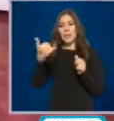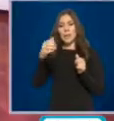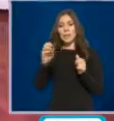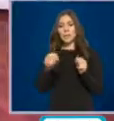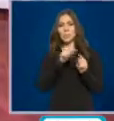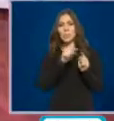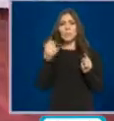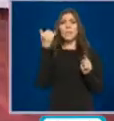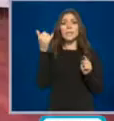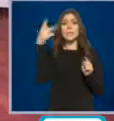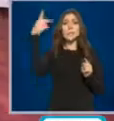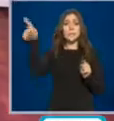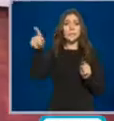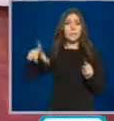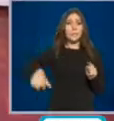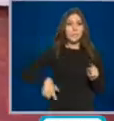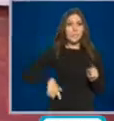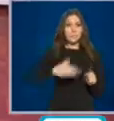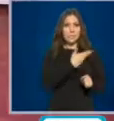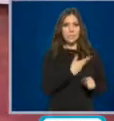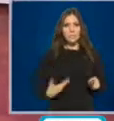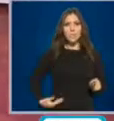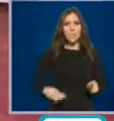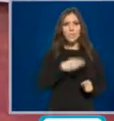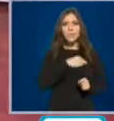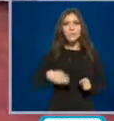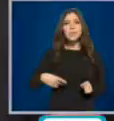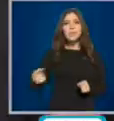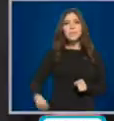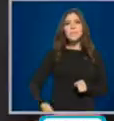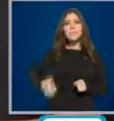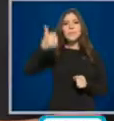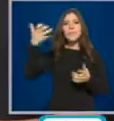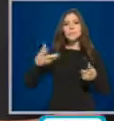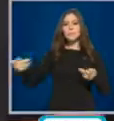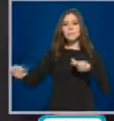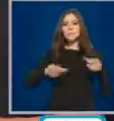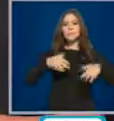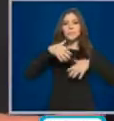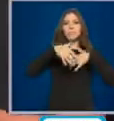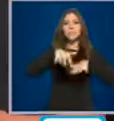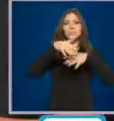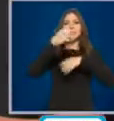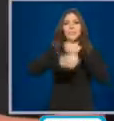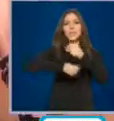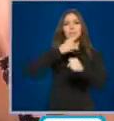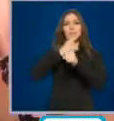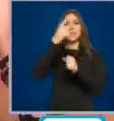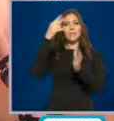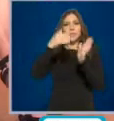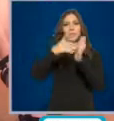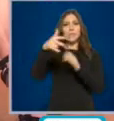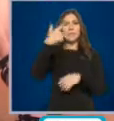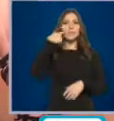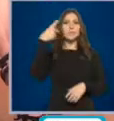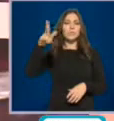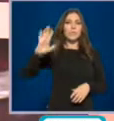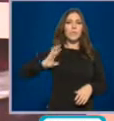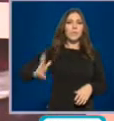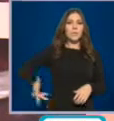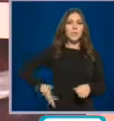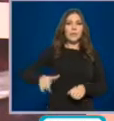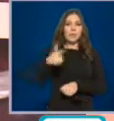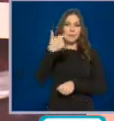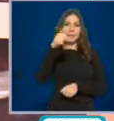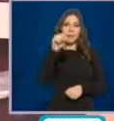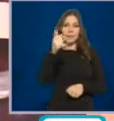municipal organizó la primera marcha en 2013 para el orgullo gay, y hay un congreso internacional, el International Expo